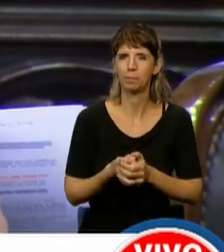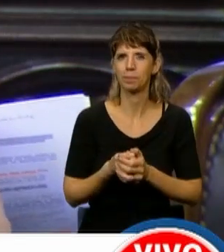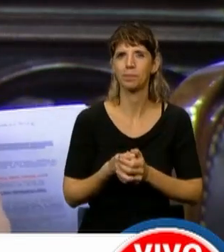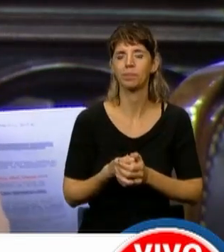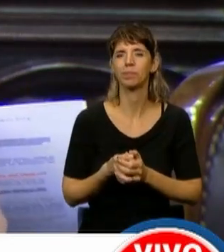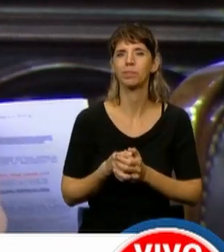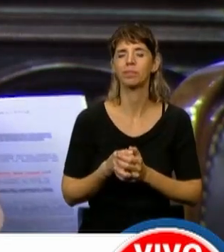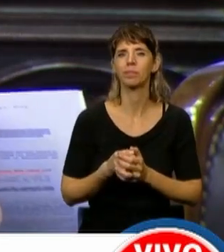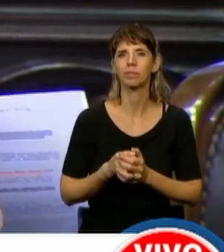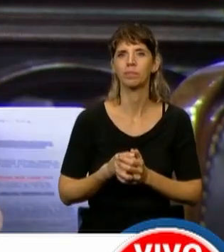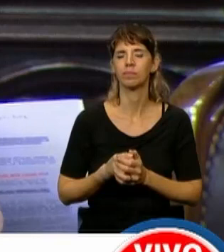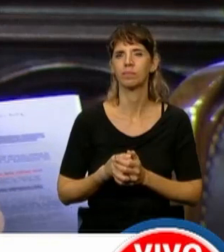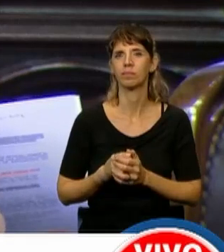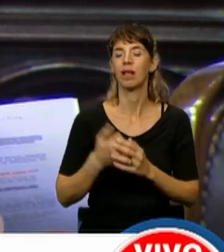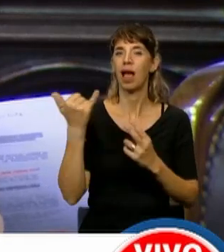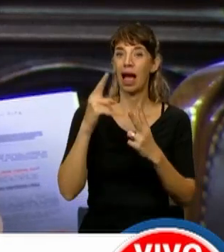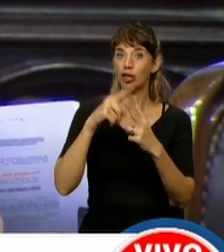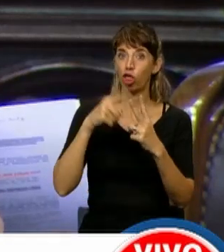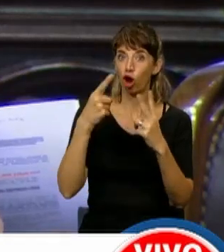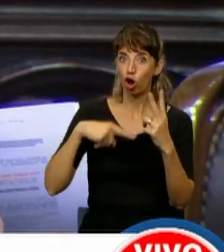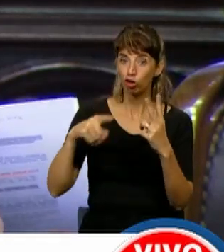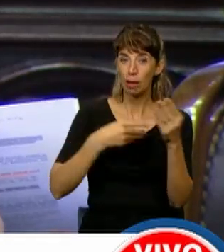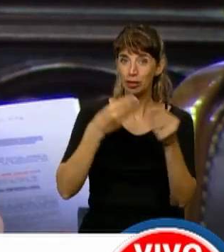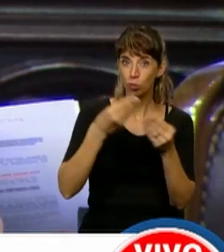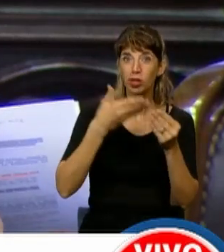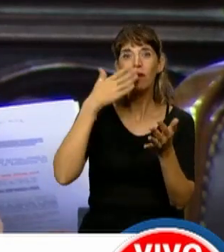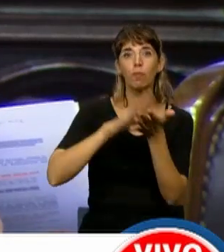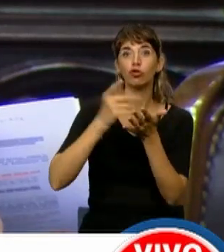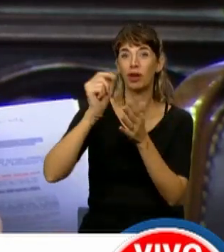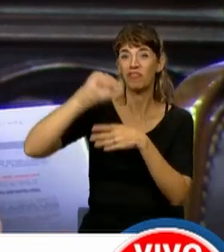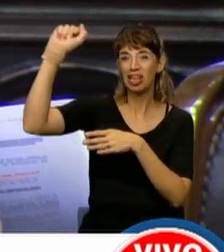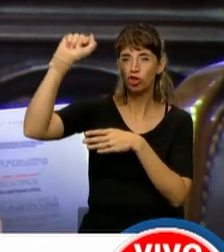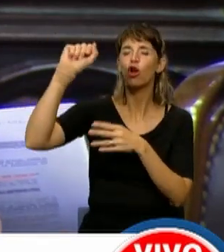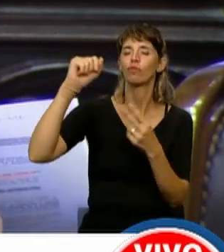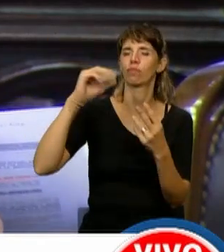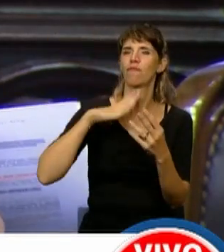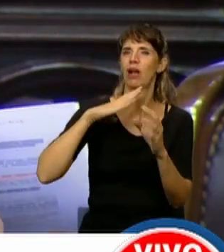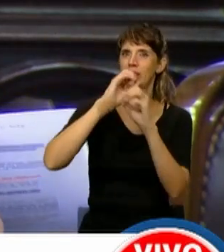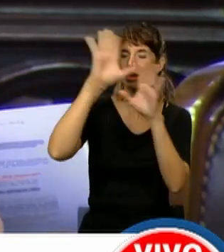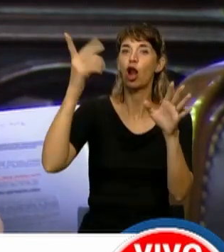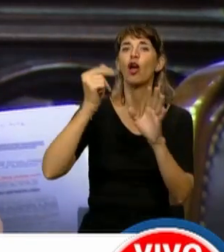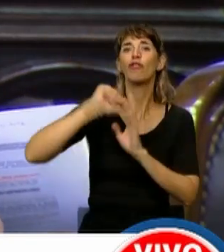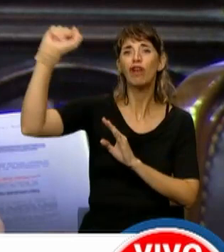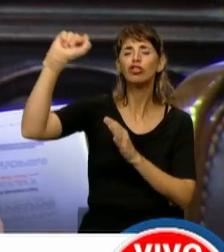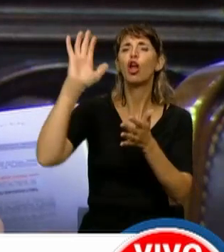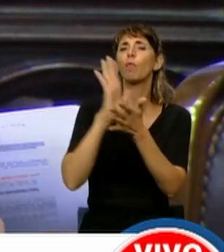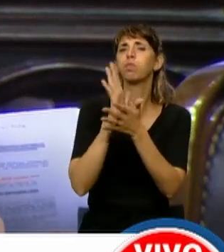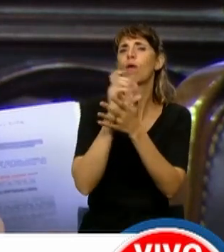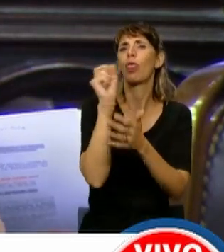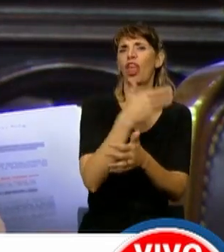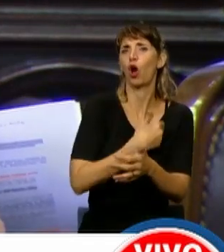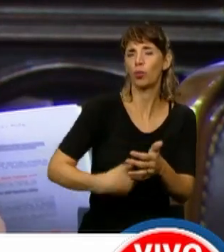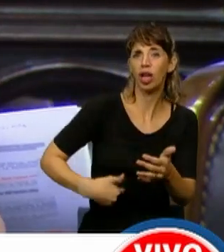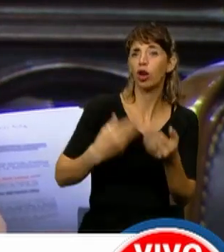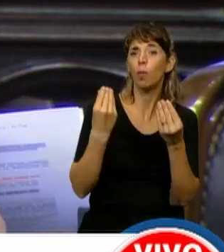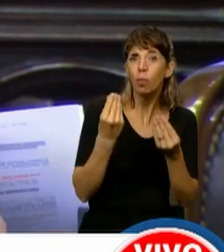dos cosas que este presupuesto, cuando hablamos de inflación, hay que dejarlo claro. La inflación es un negocio del gobierno, pero una pérdida del